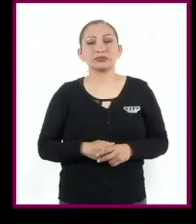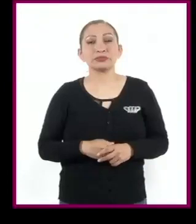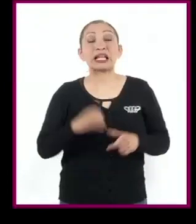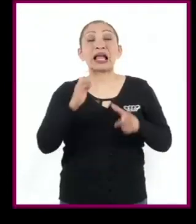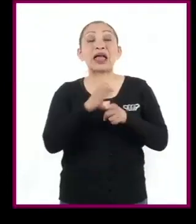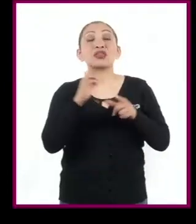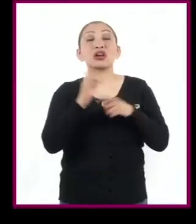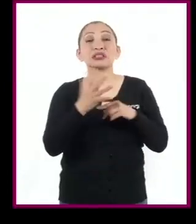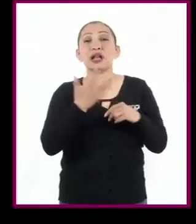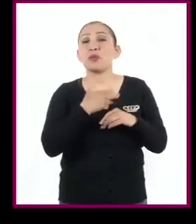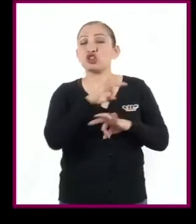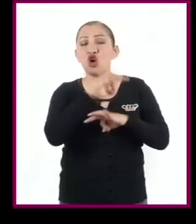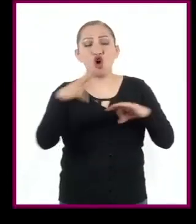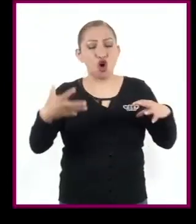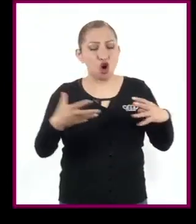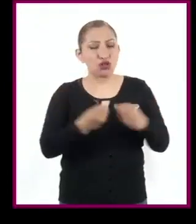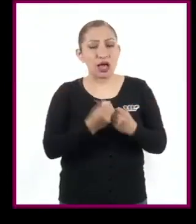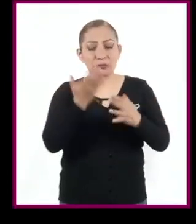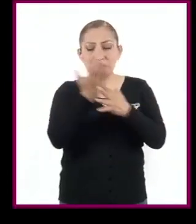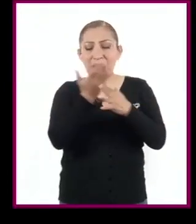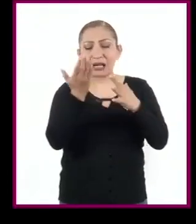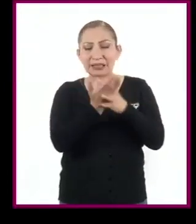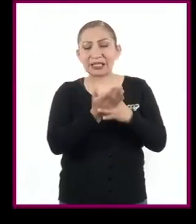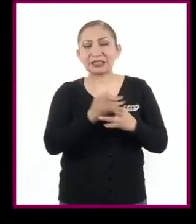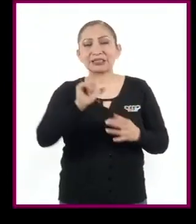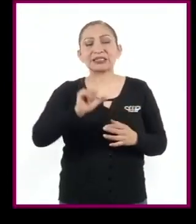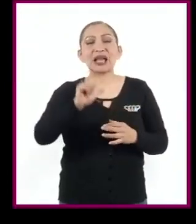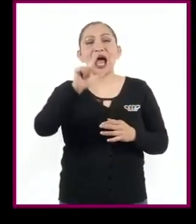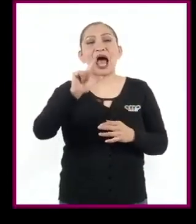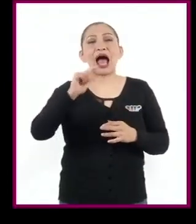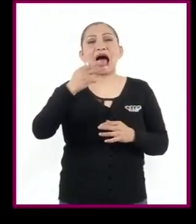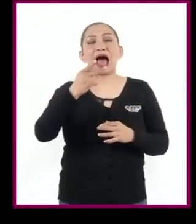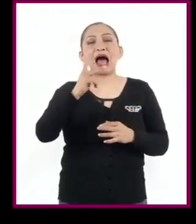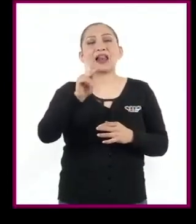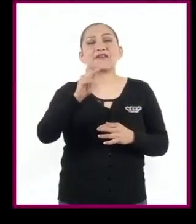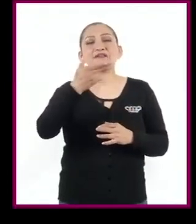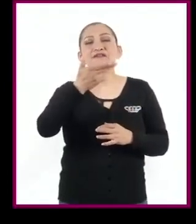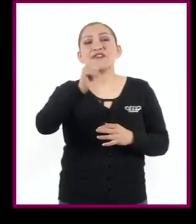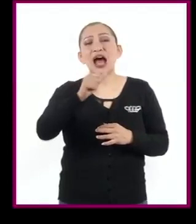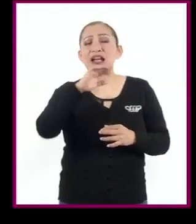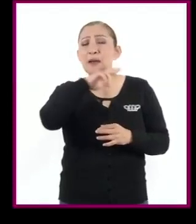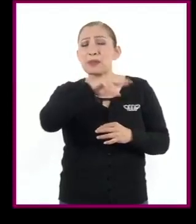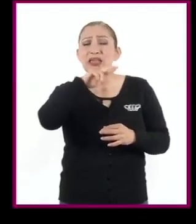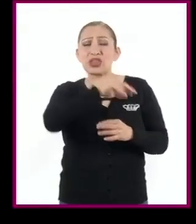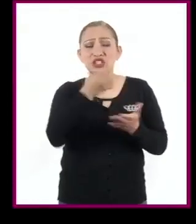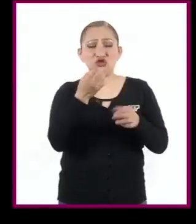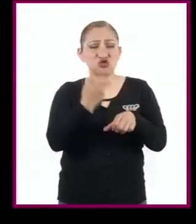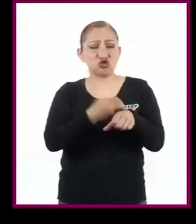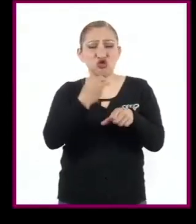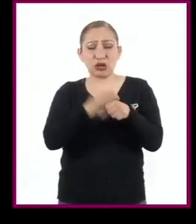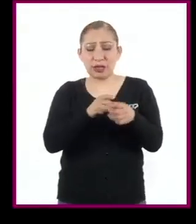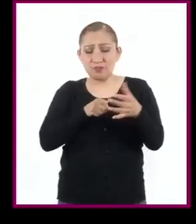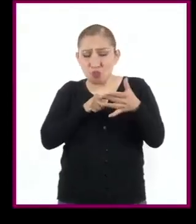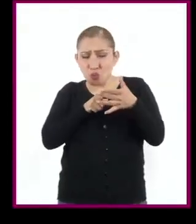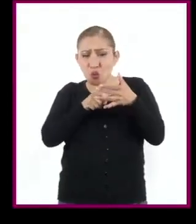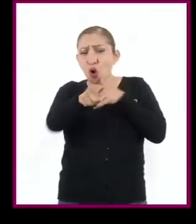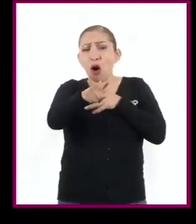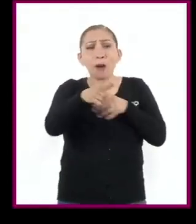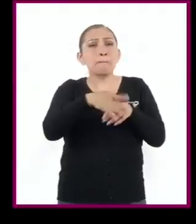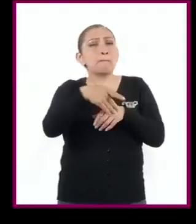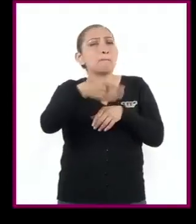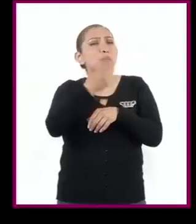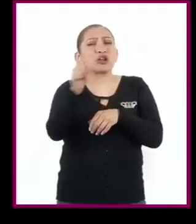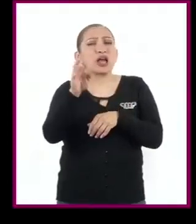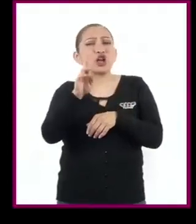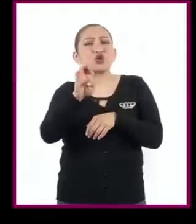Entonces, tenemos todas estas partículas alfa muy rápidas y sólidas que son disparadas. Pero, ¿por qué